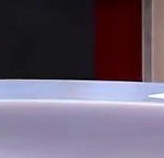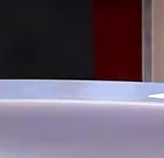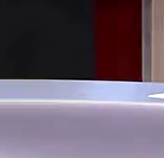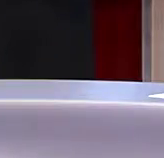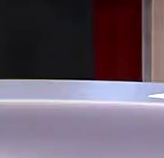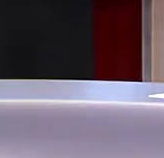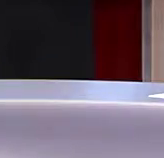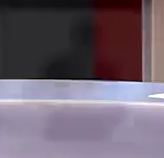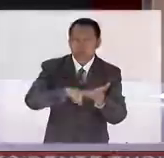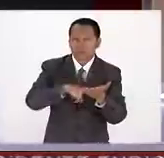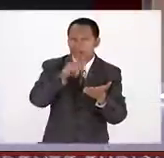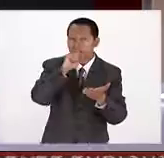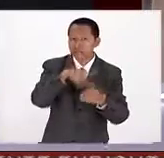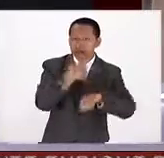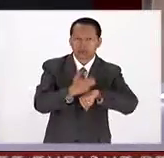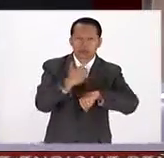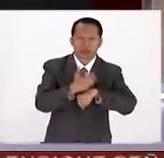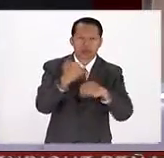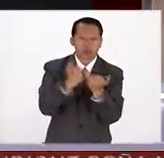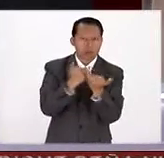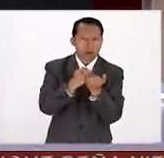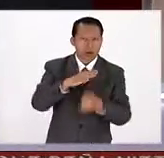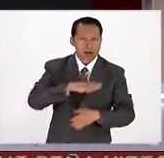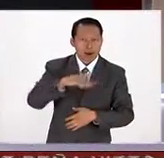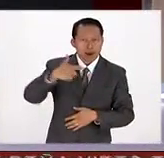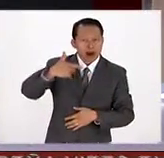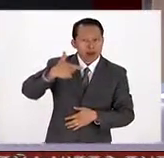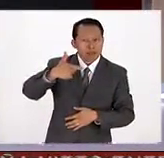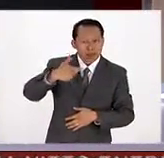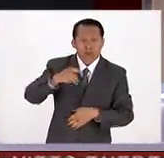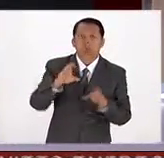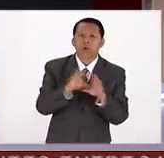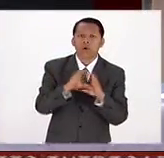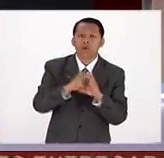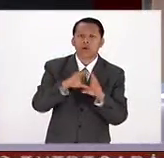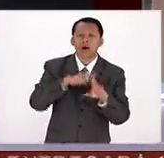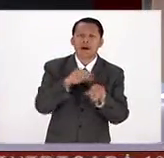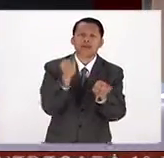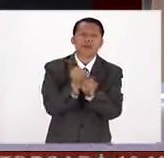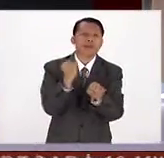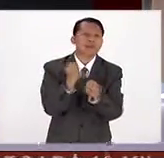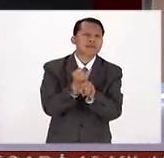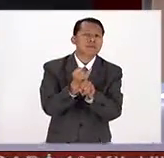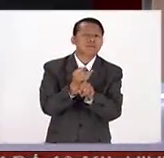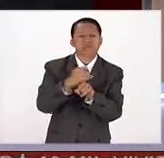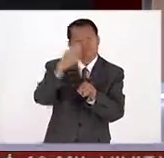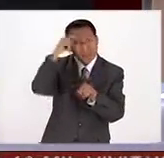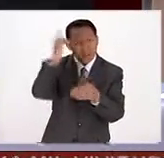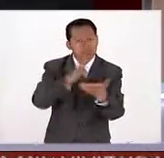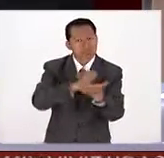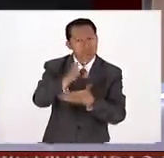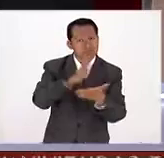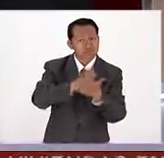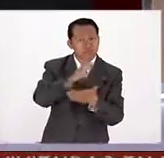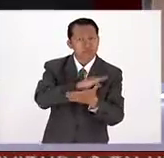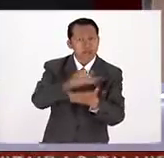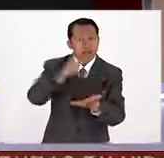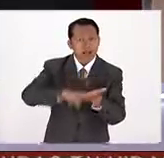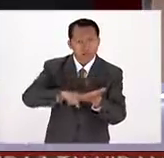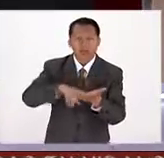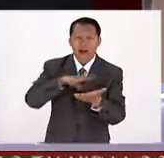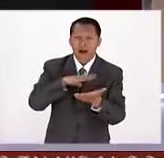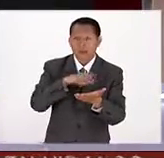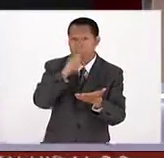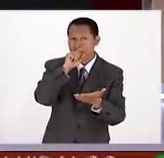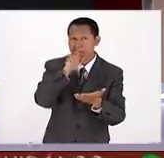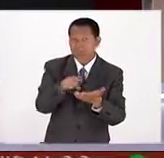casa, pero además esté armado y además con acceso a Internet, donde el radicalismo tiene una